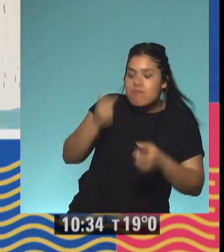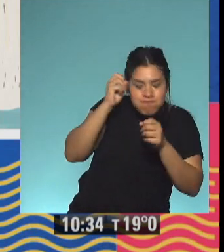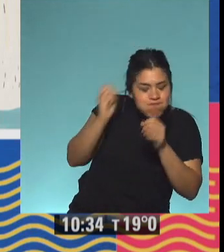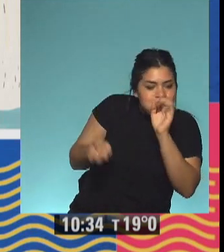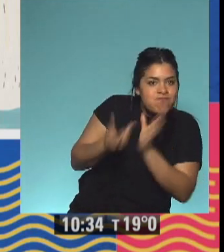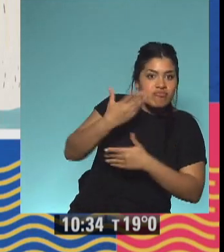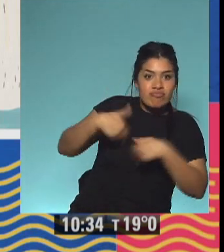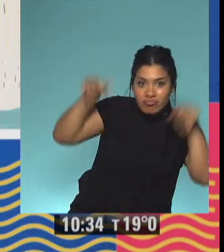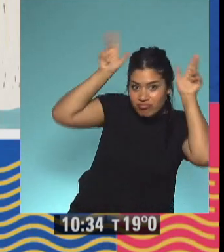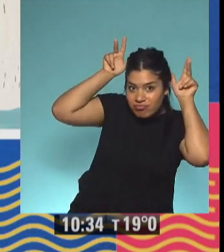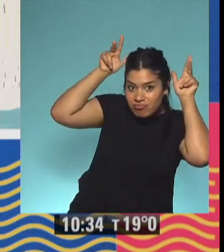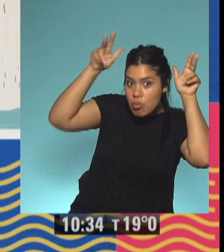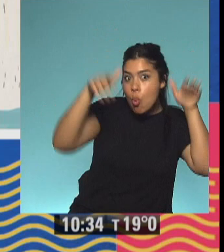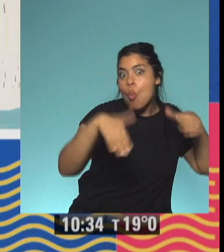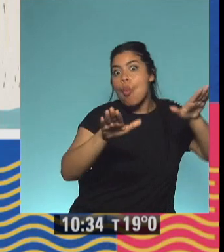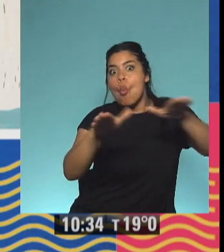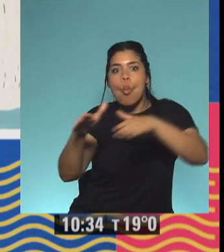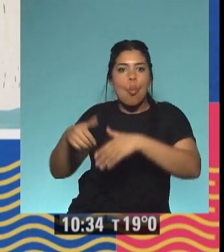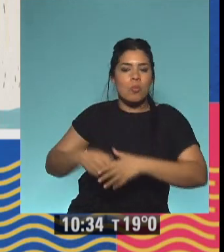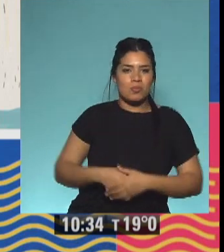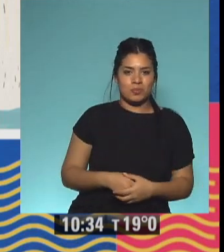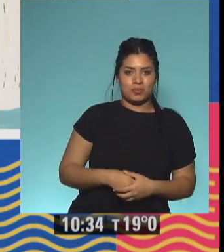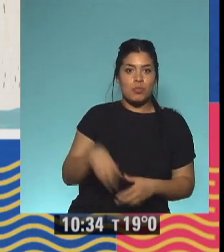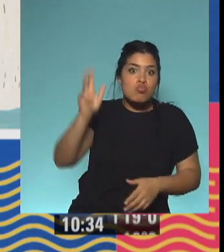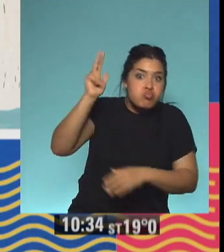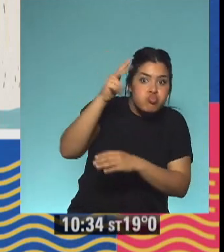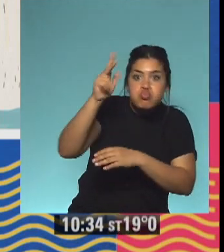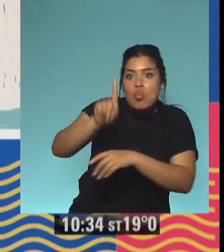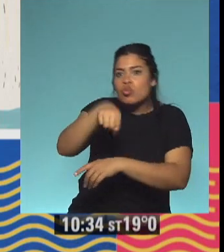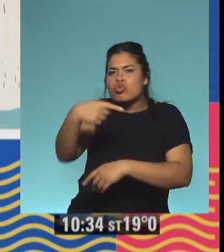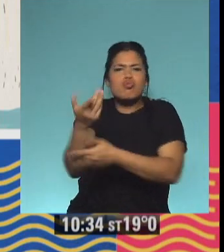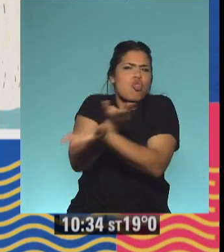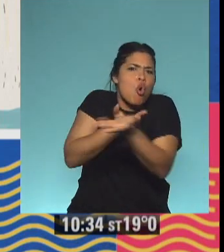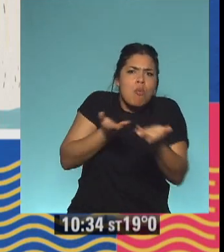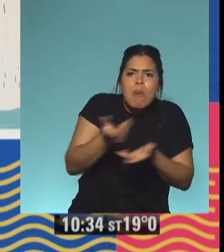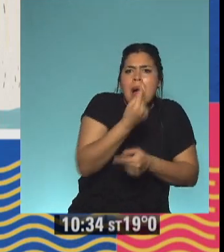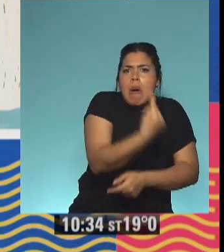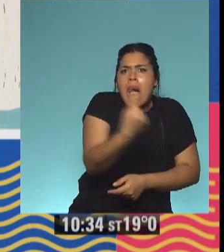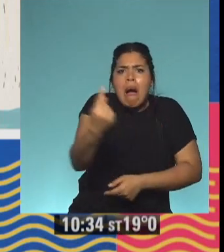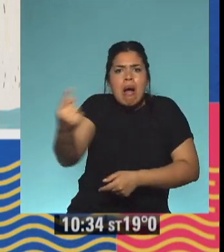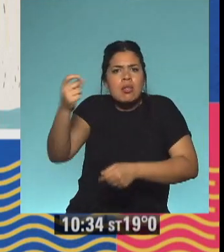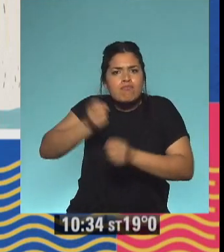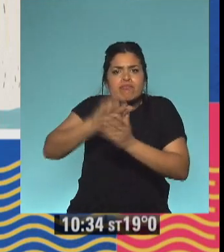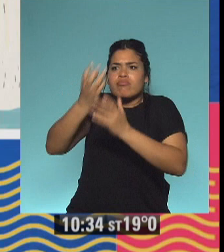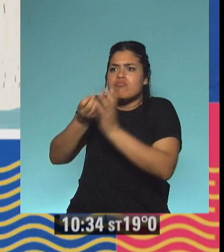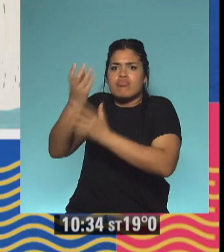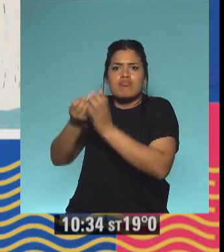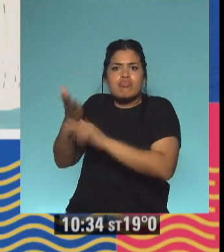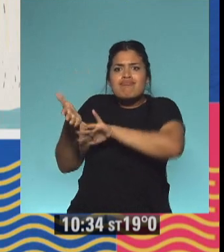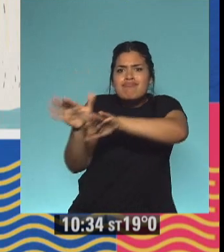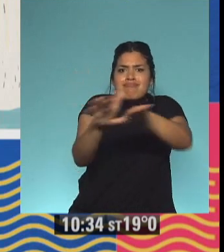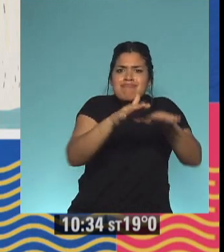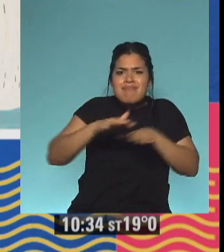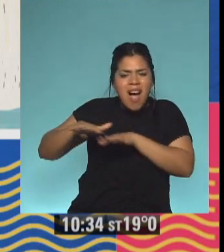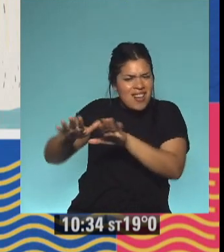kiwi compartió. Kiwi voló y el invento con pingüino compartió. Hasta el otro polo pingüino